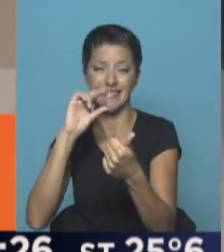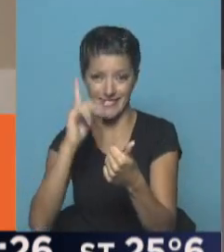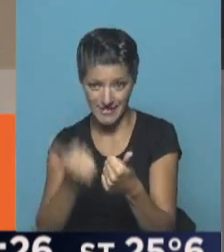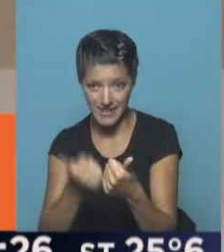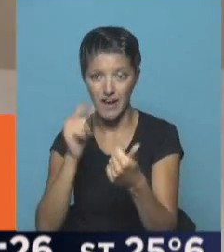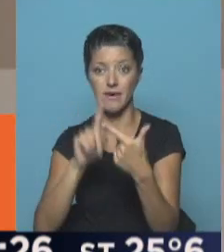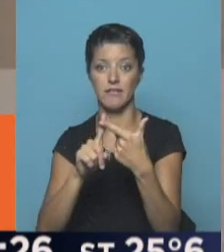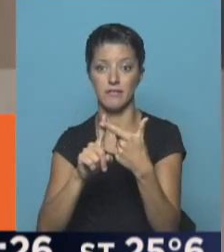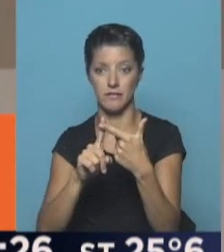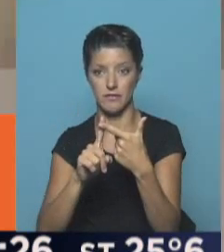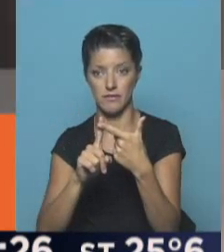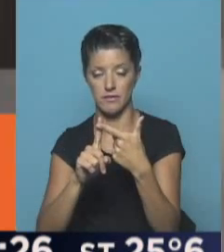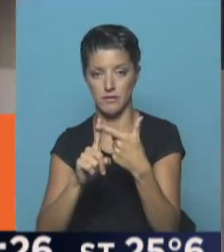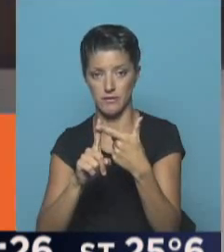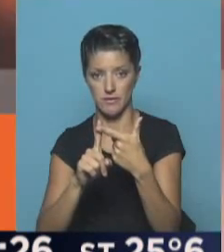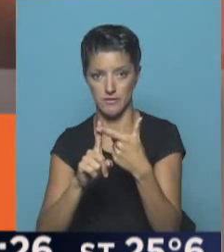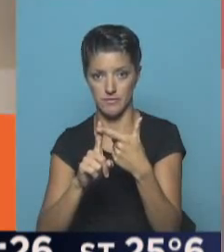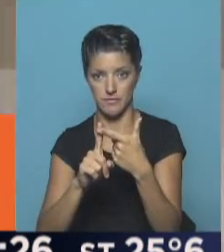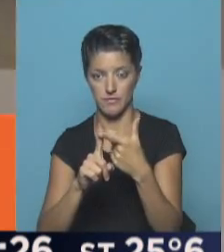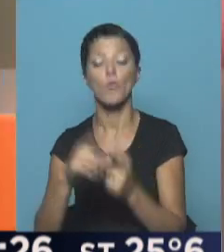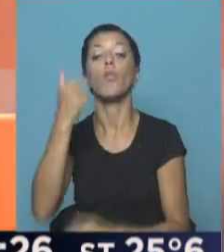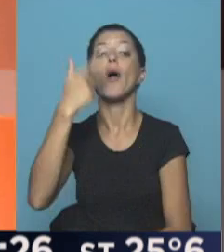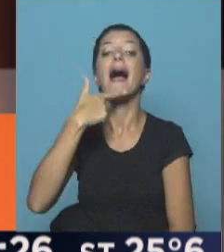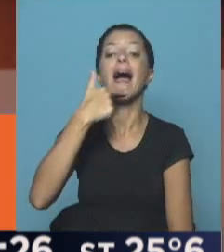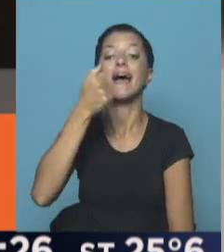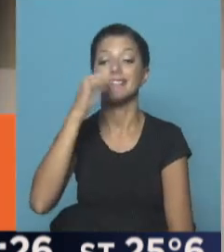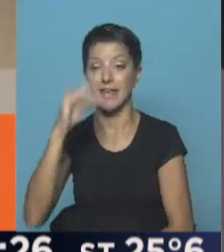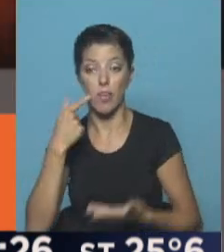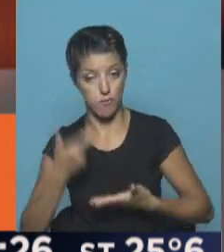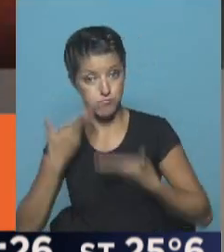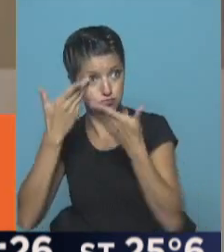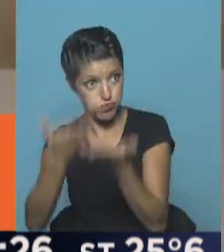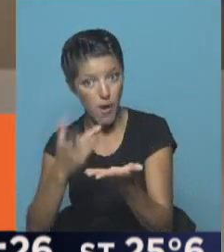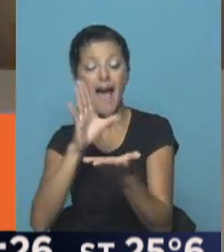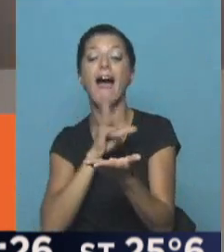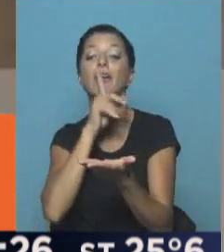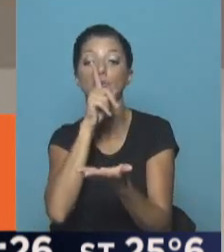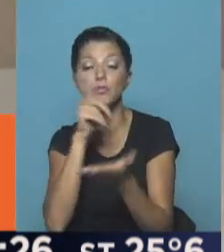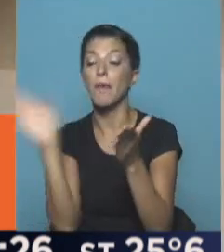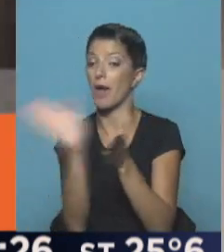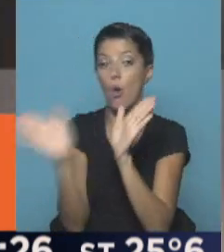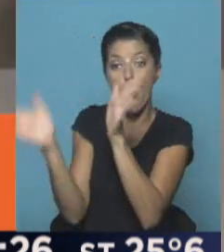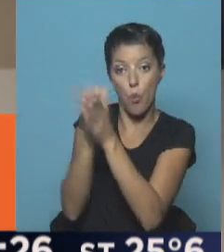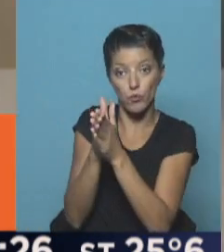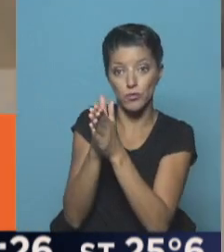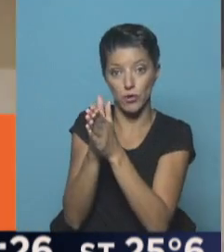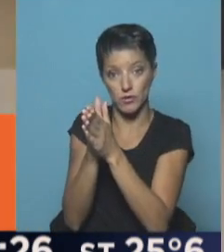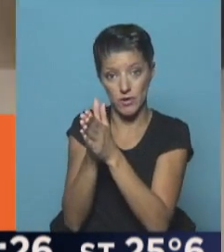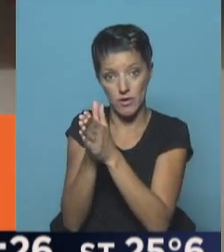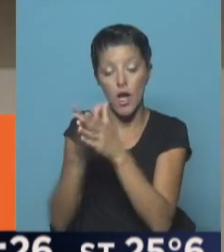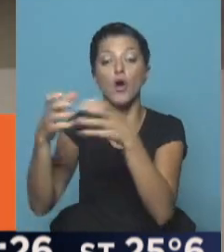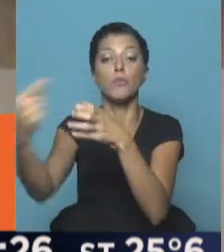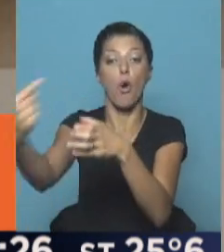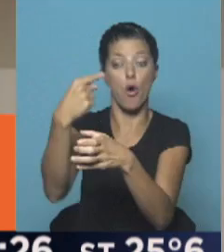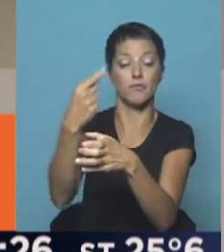por invitación del régimen de Bashar al-Assad a Rusia para combatir a la oposición es un dato que hay que